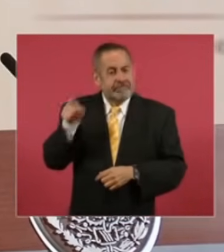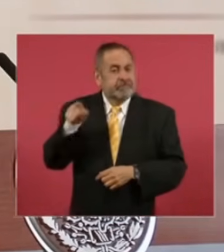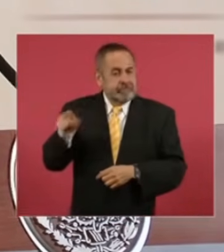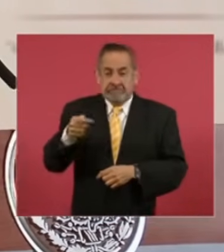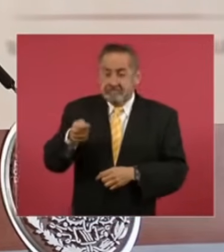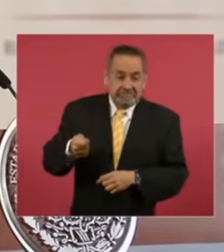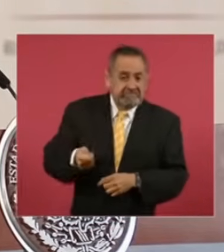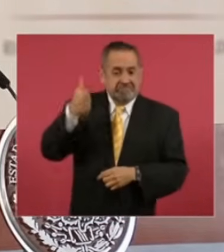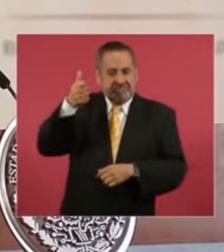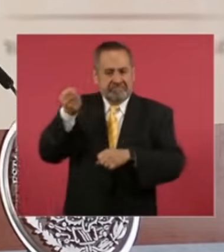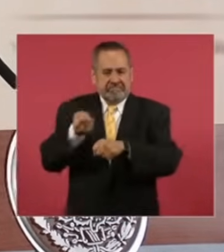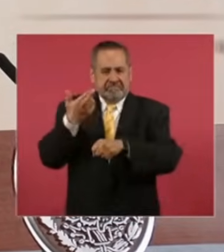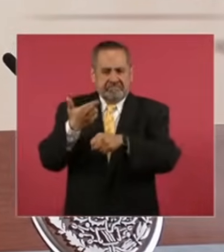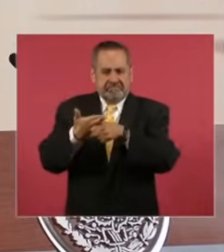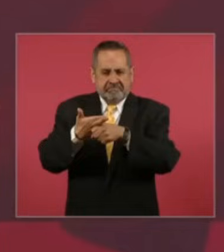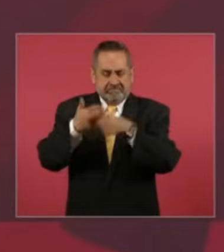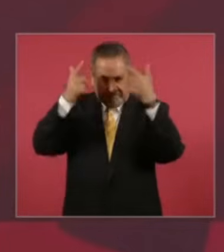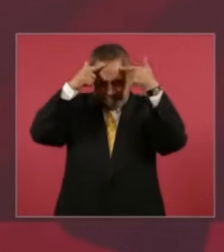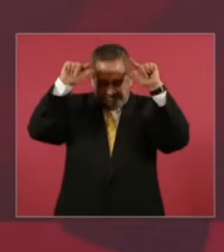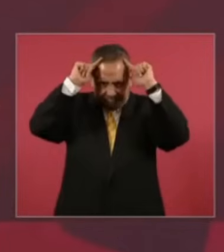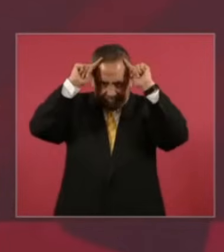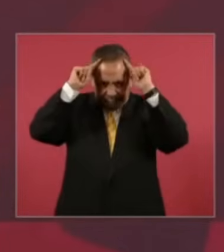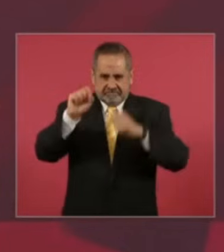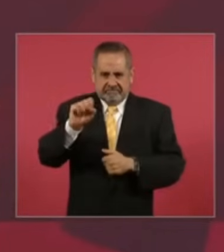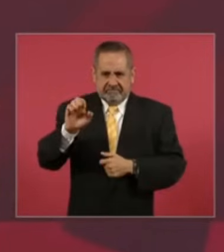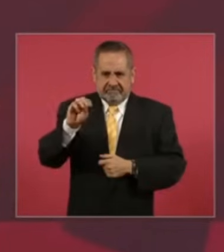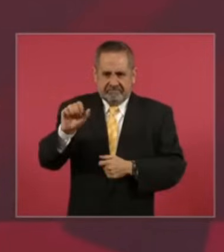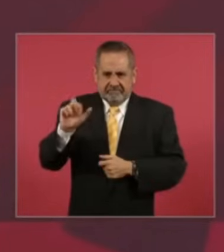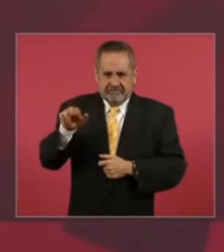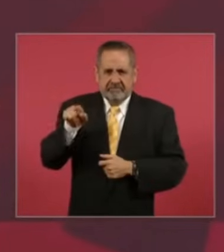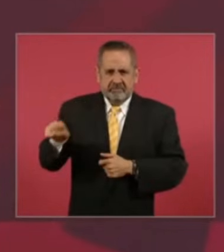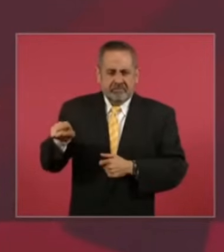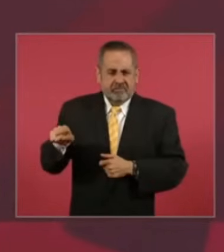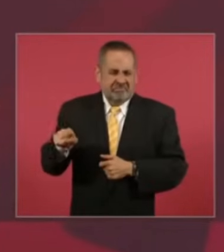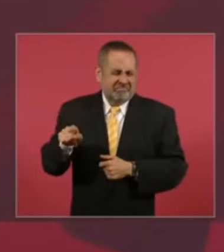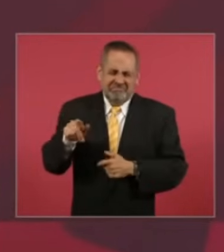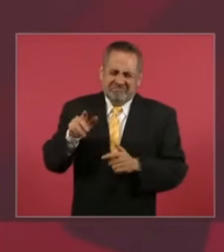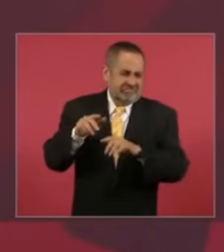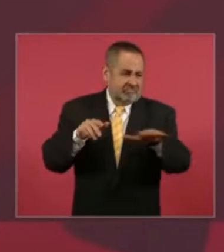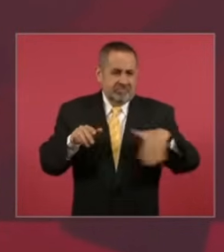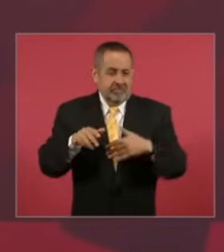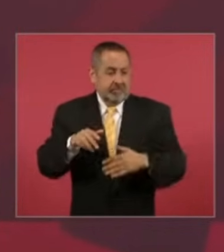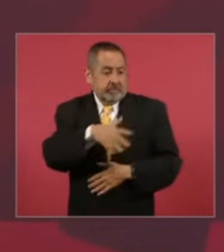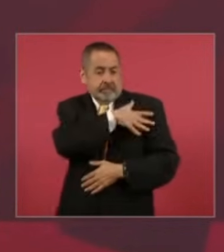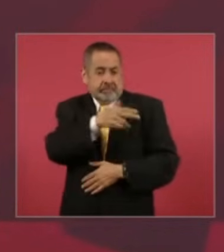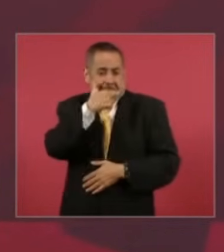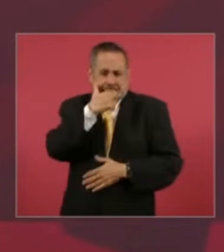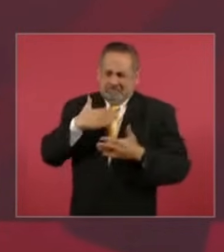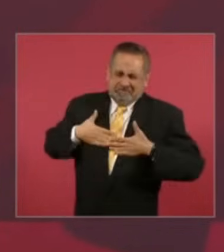Jara es el primer secretario de Marina, de absoluta confianza del general